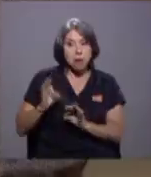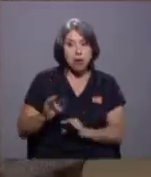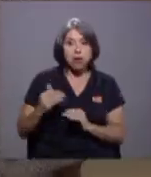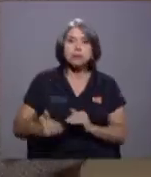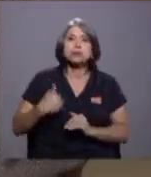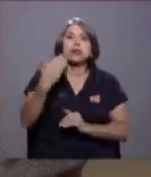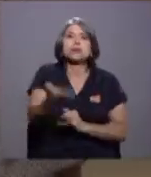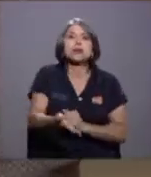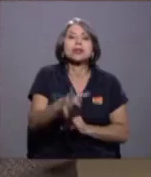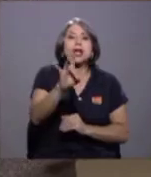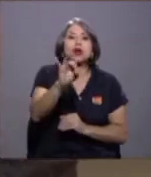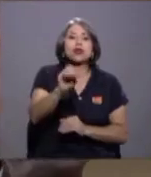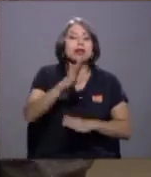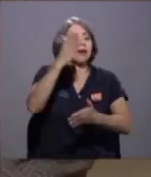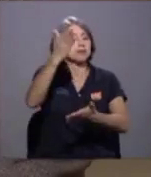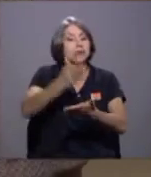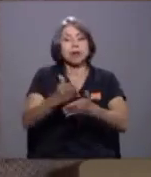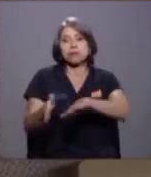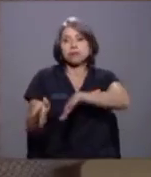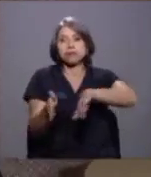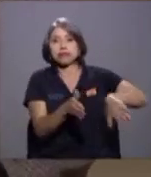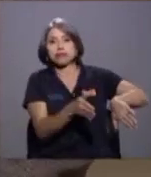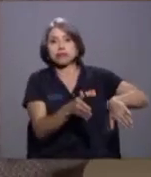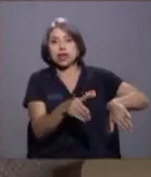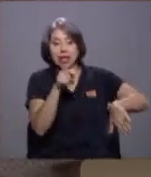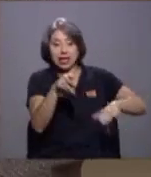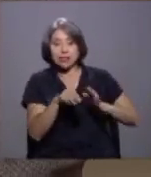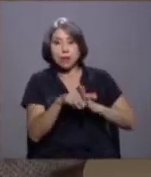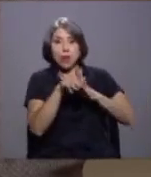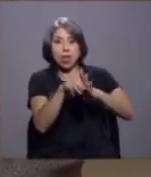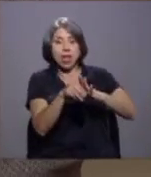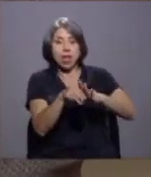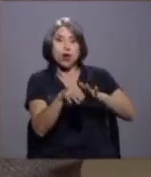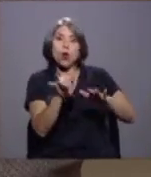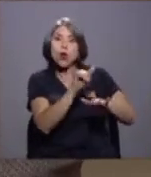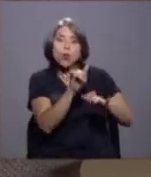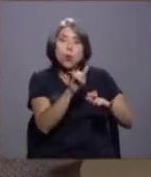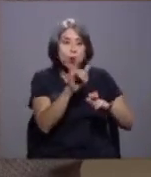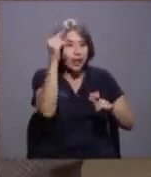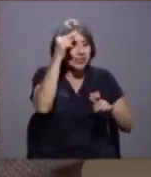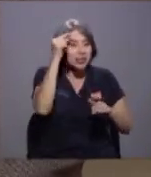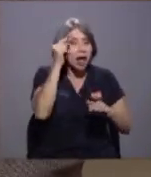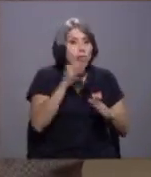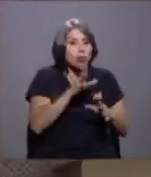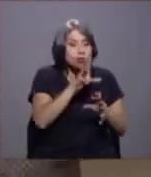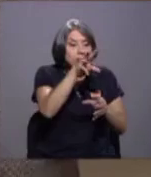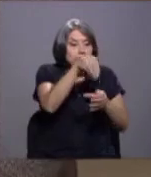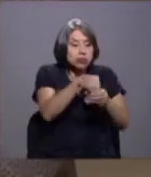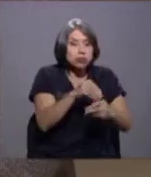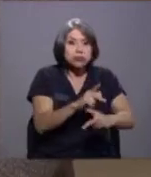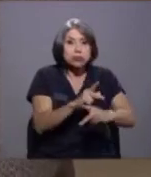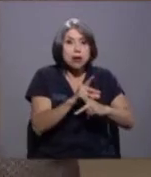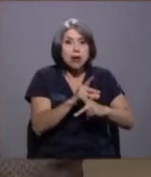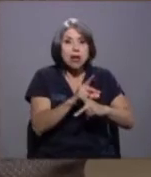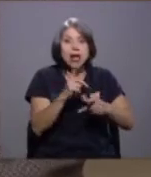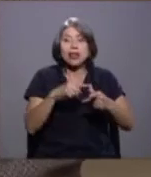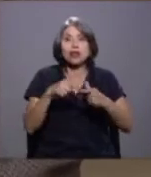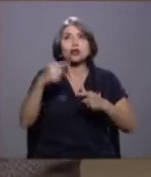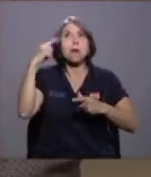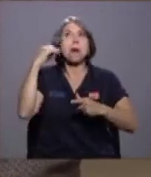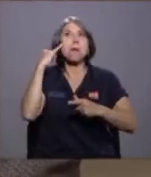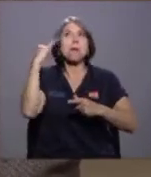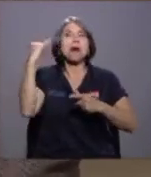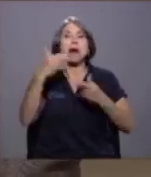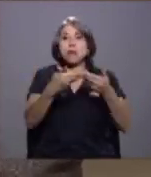modelo, pero cuando se abandonó ese modelo de estatista, intervencionista, y se optó por una mayor apertura comercial,